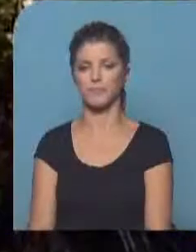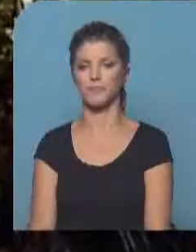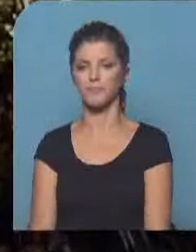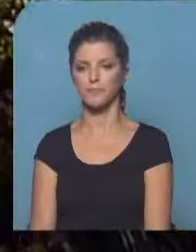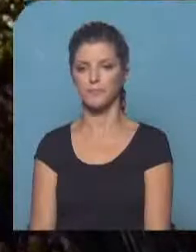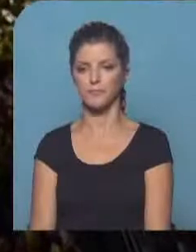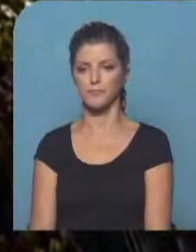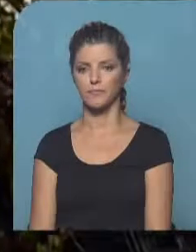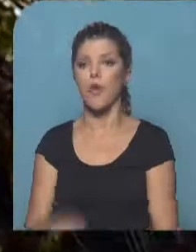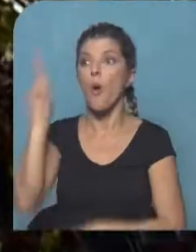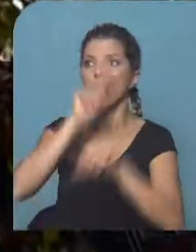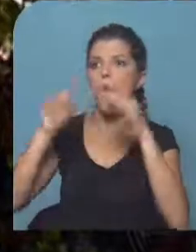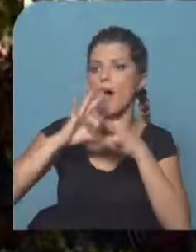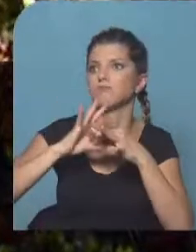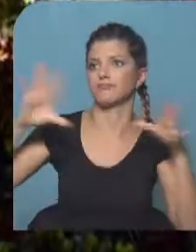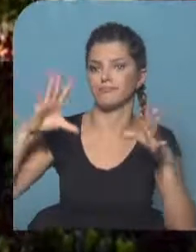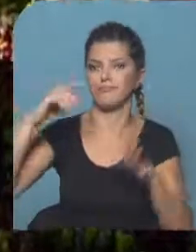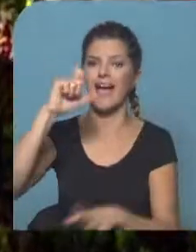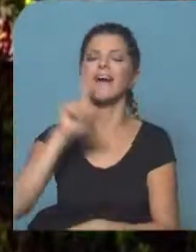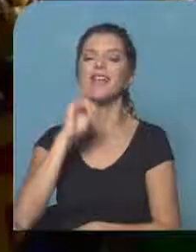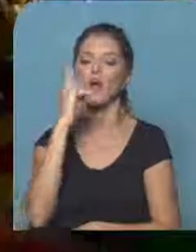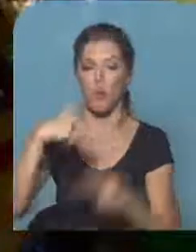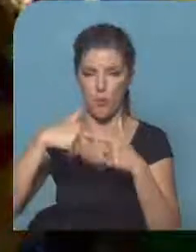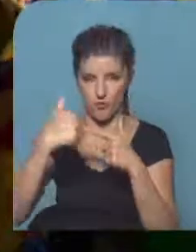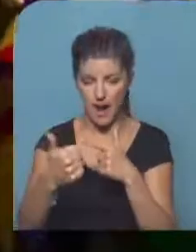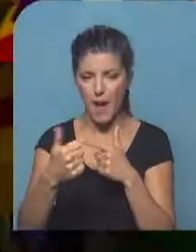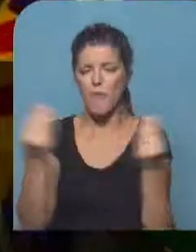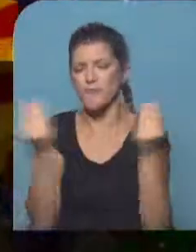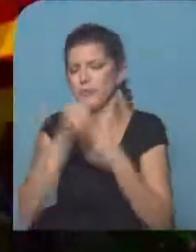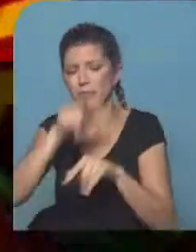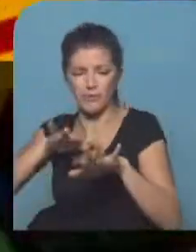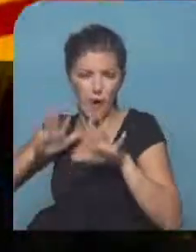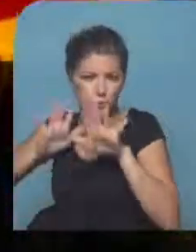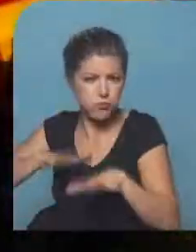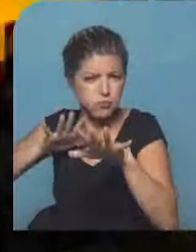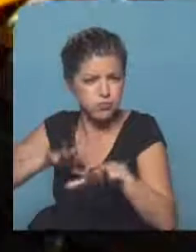Por la independencia catalana, miles de manifestantes salieron a las